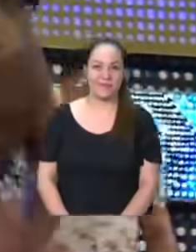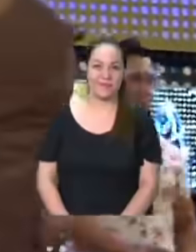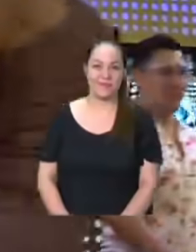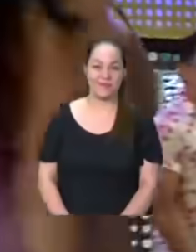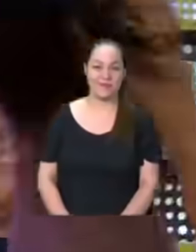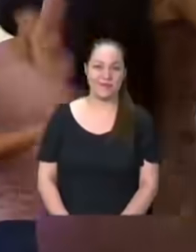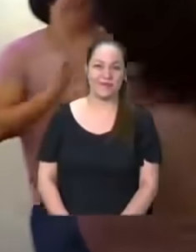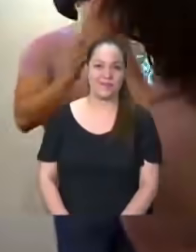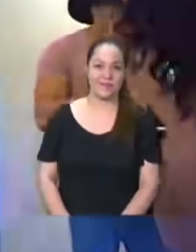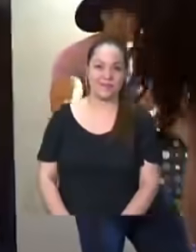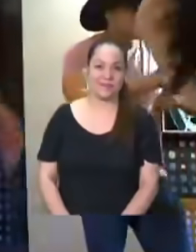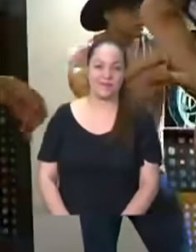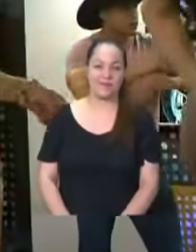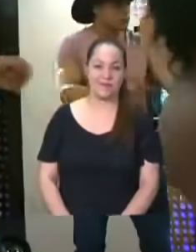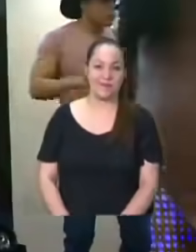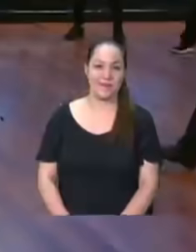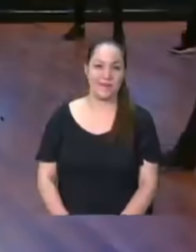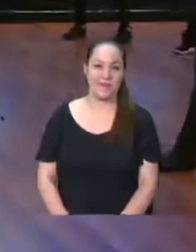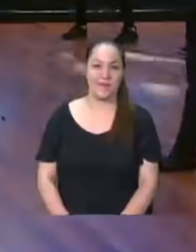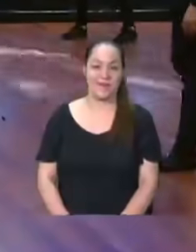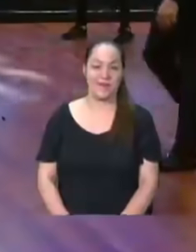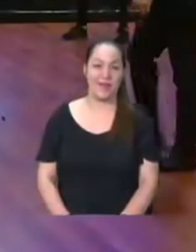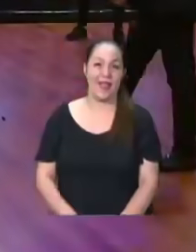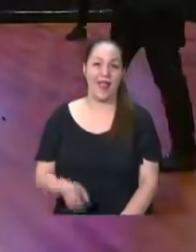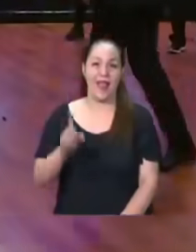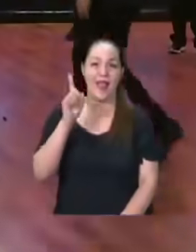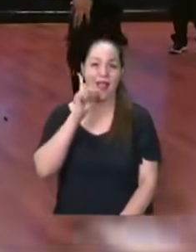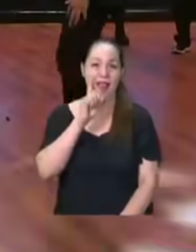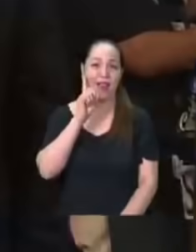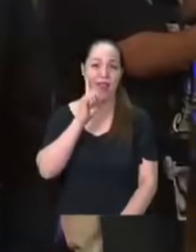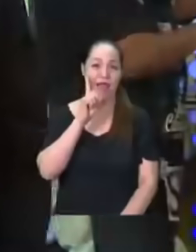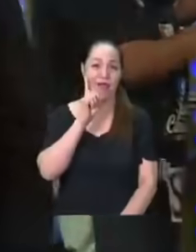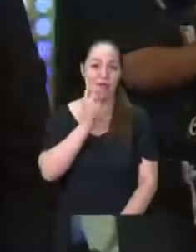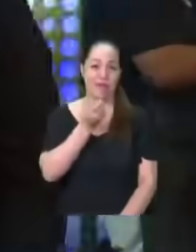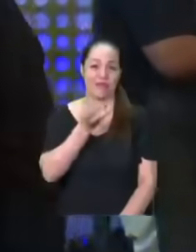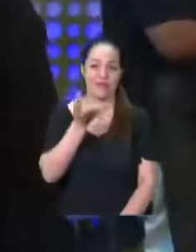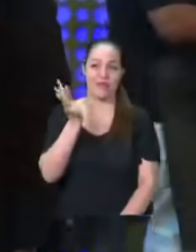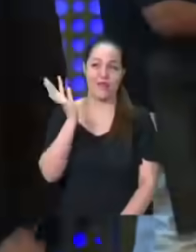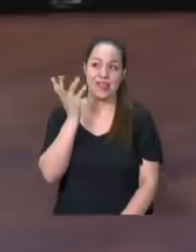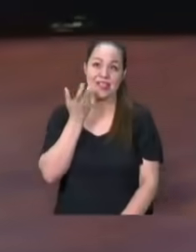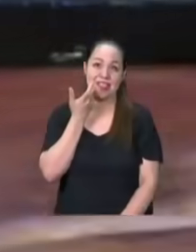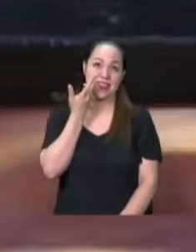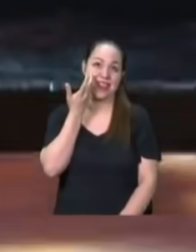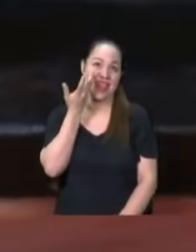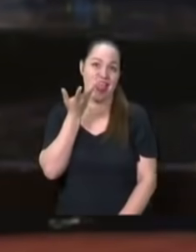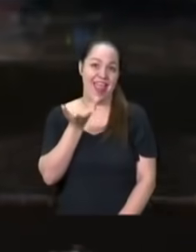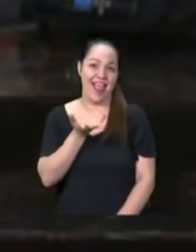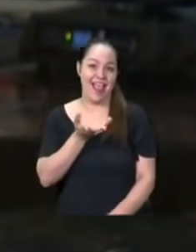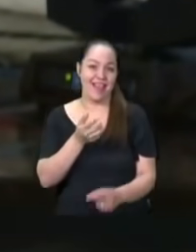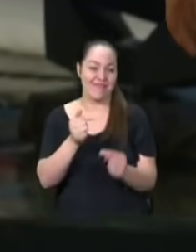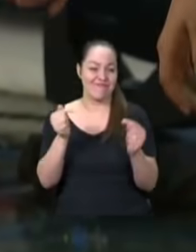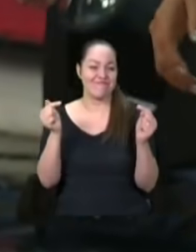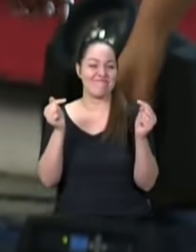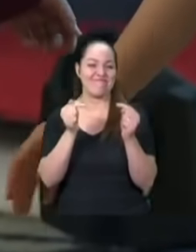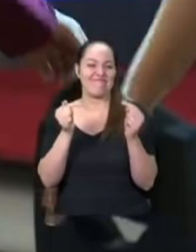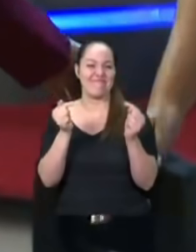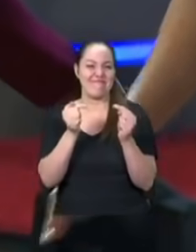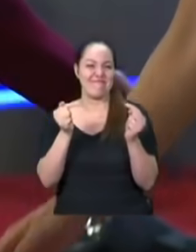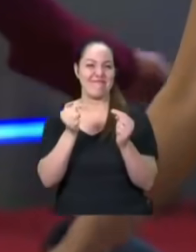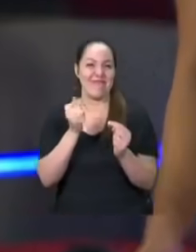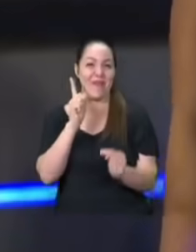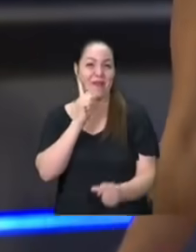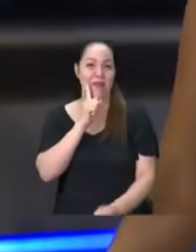los plásticos. Ella lo que quiere, ella lo que quiere, ella lo que quiere, ella lo que quiere, que le den la reta. Ella lo que quiere, ella lo